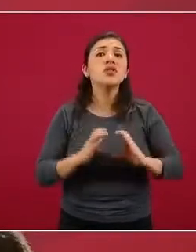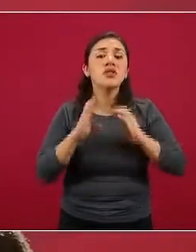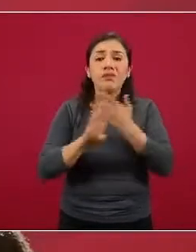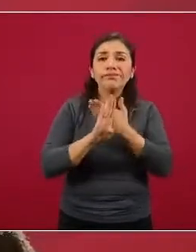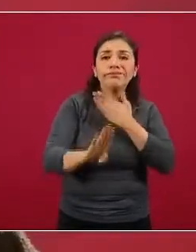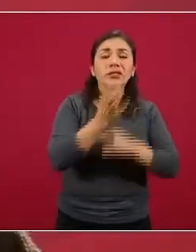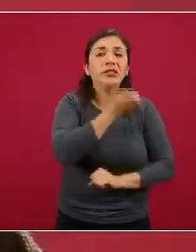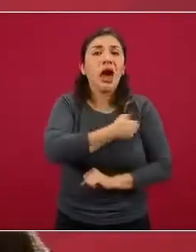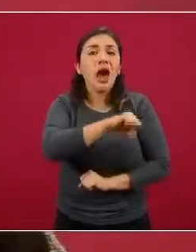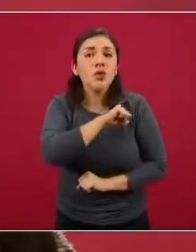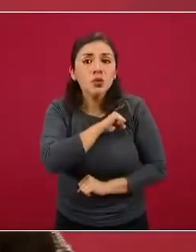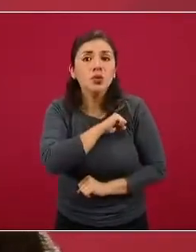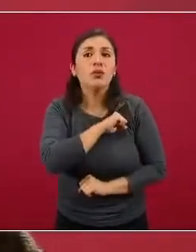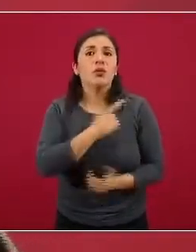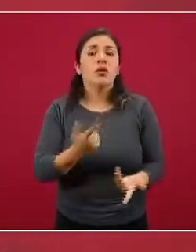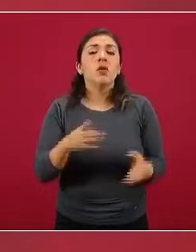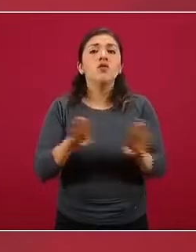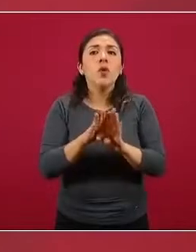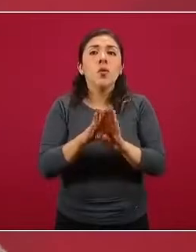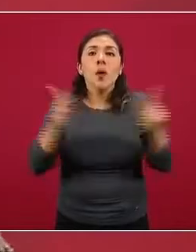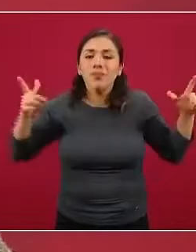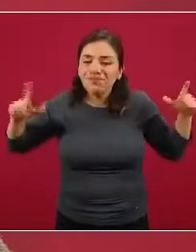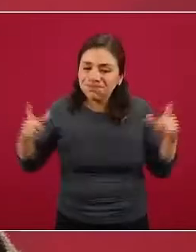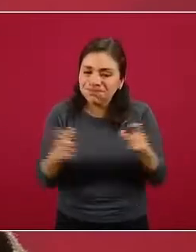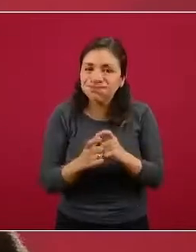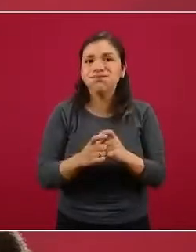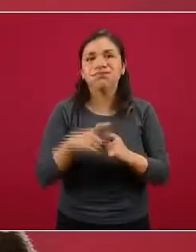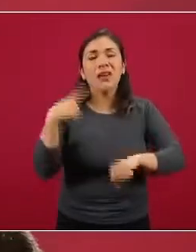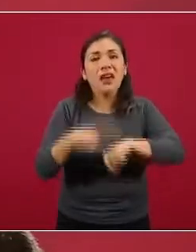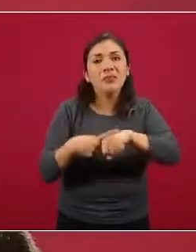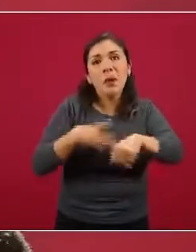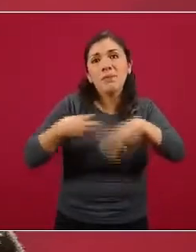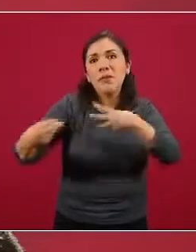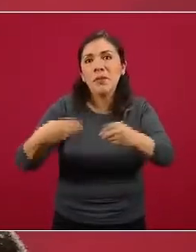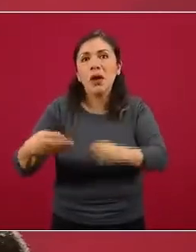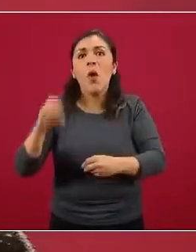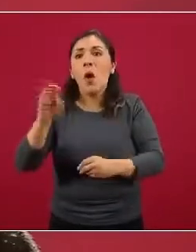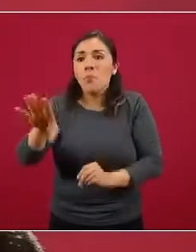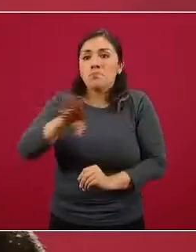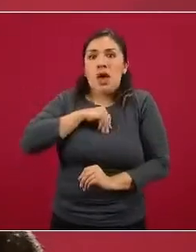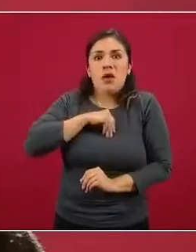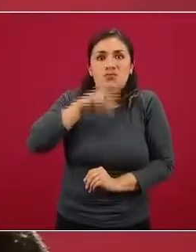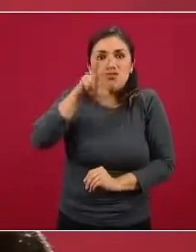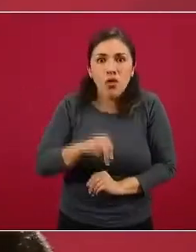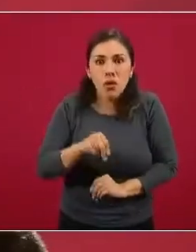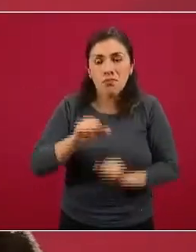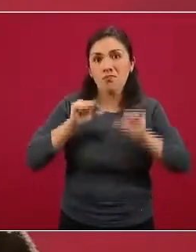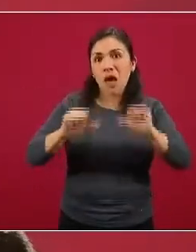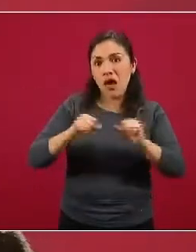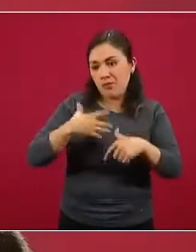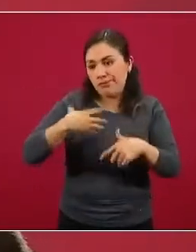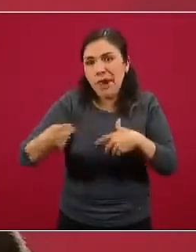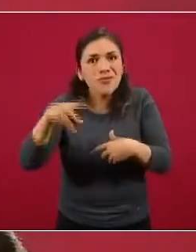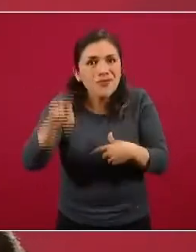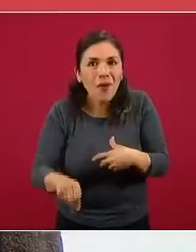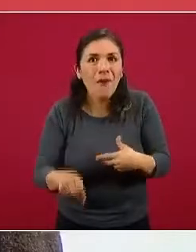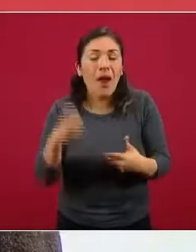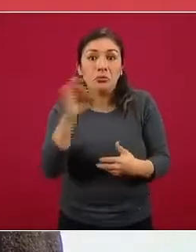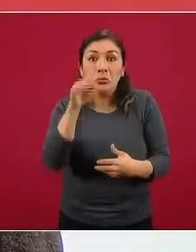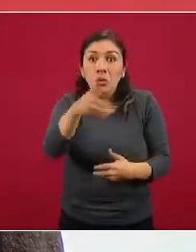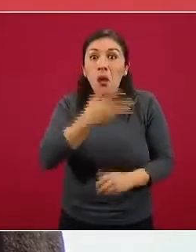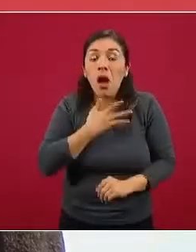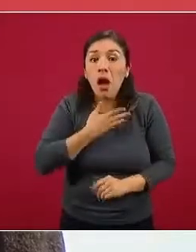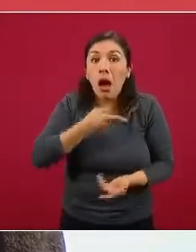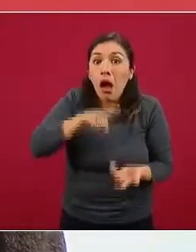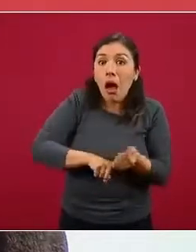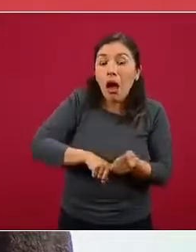prevención, las medidas para reducir la probabilidad de ser contagiados o de contagiar, si es que nosotros somos